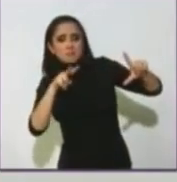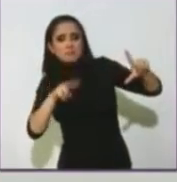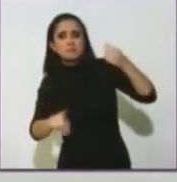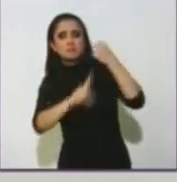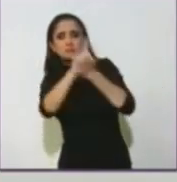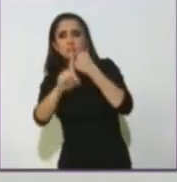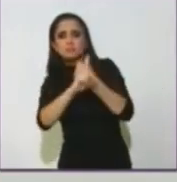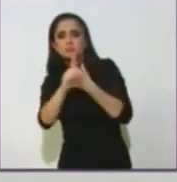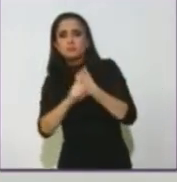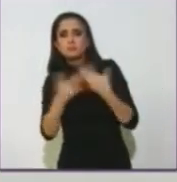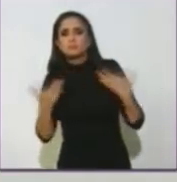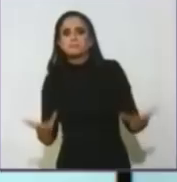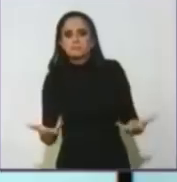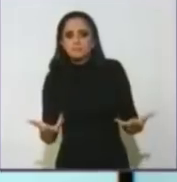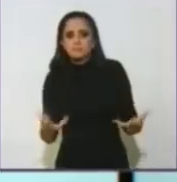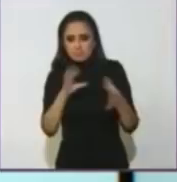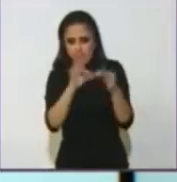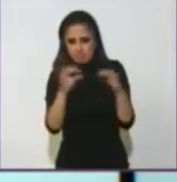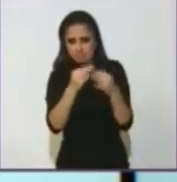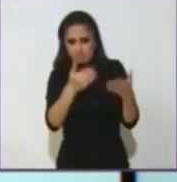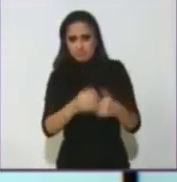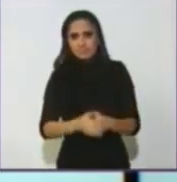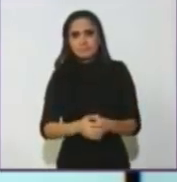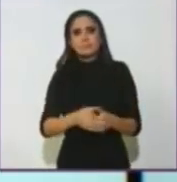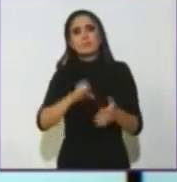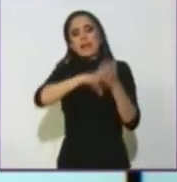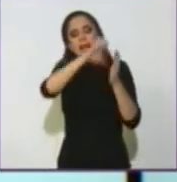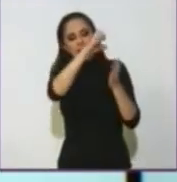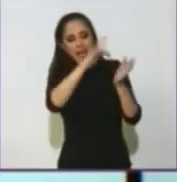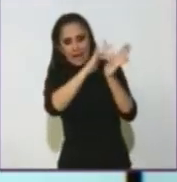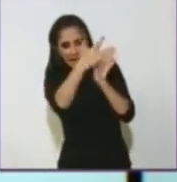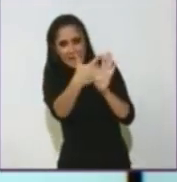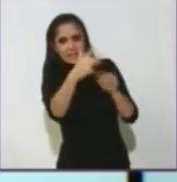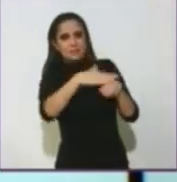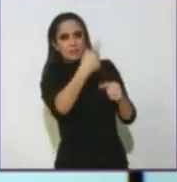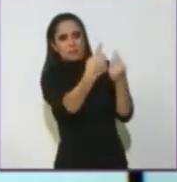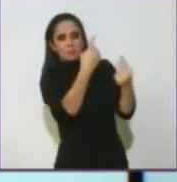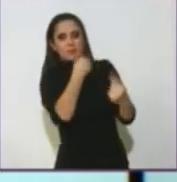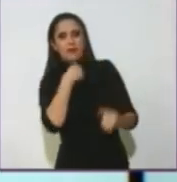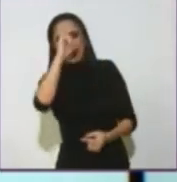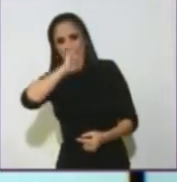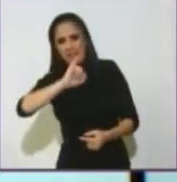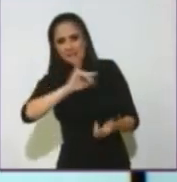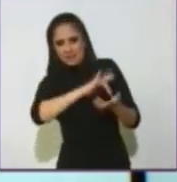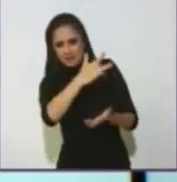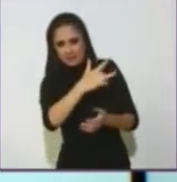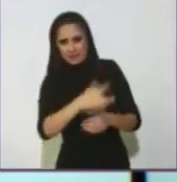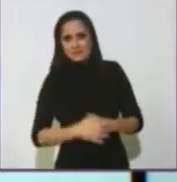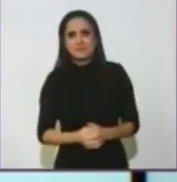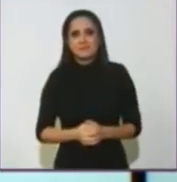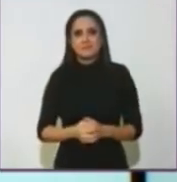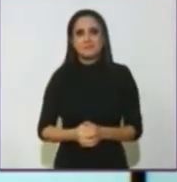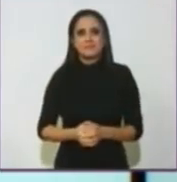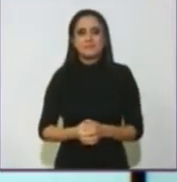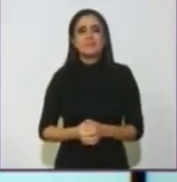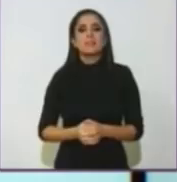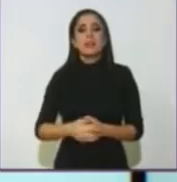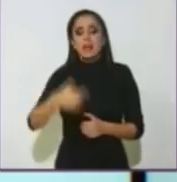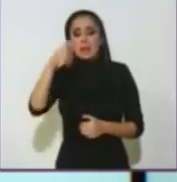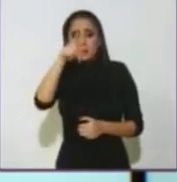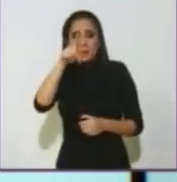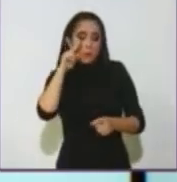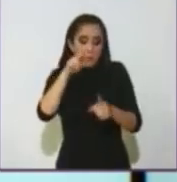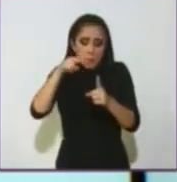reflexiones sobre eso por lo deje fe claudia bueno lo que vemos en materia de